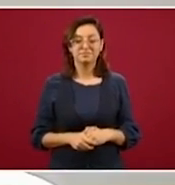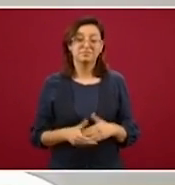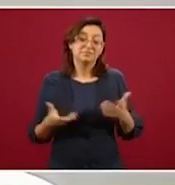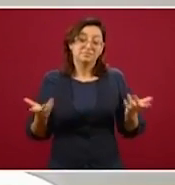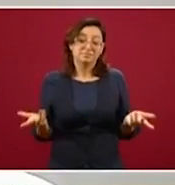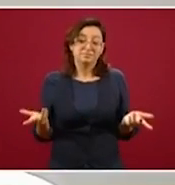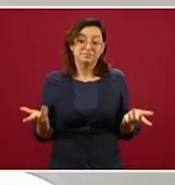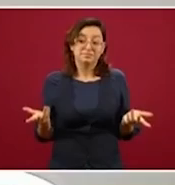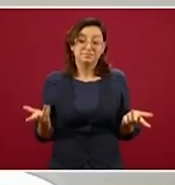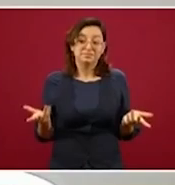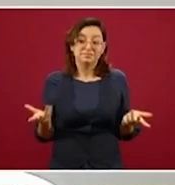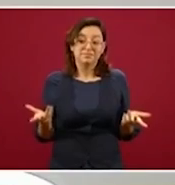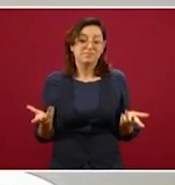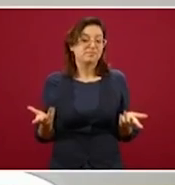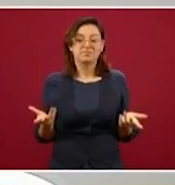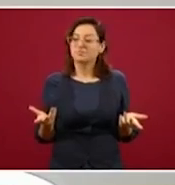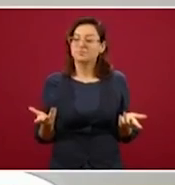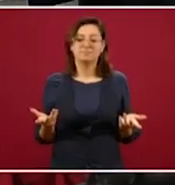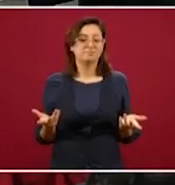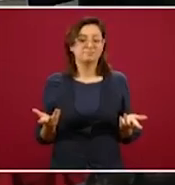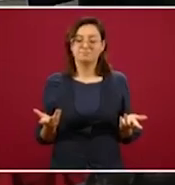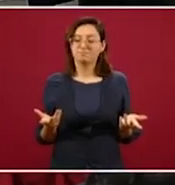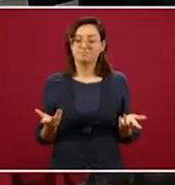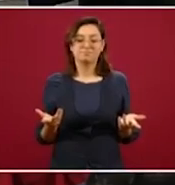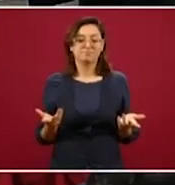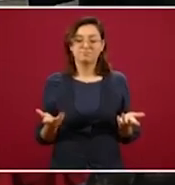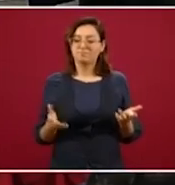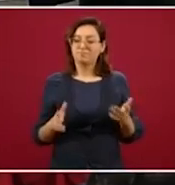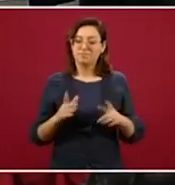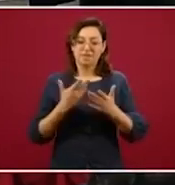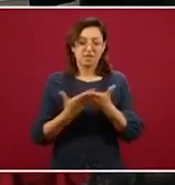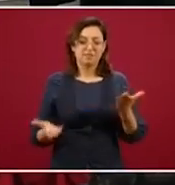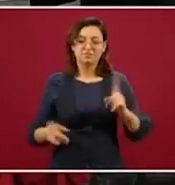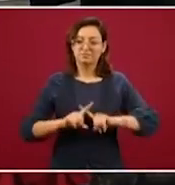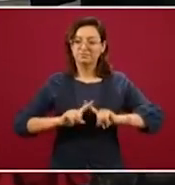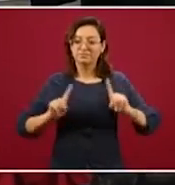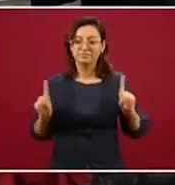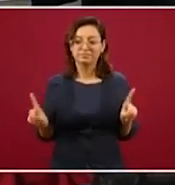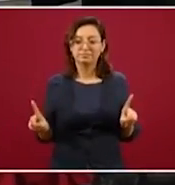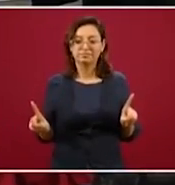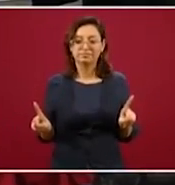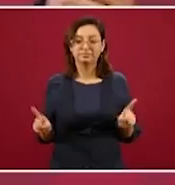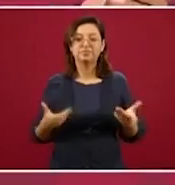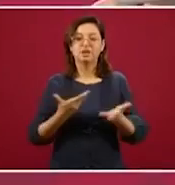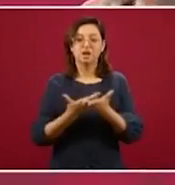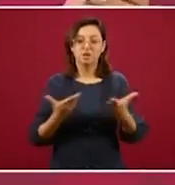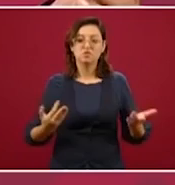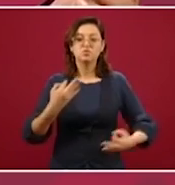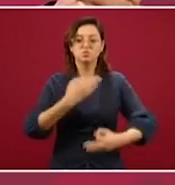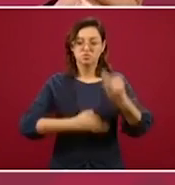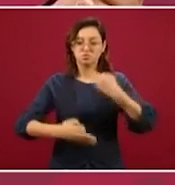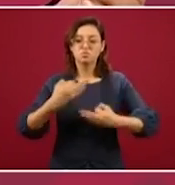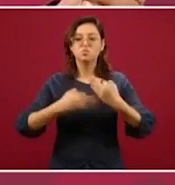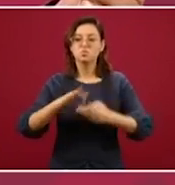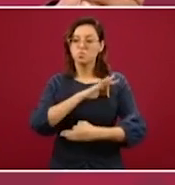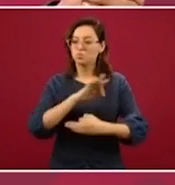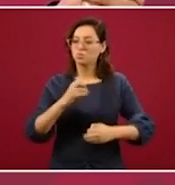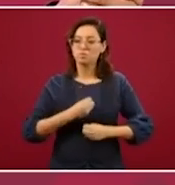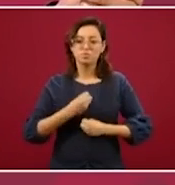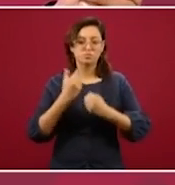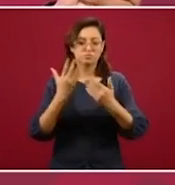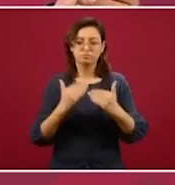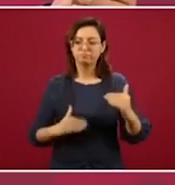Entonces, no, ya no es así. Ahora todos tenemos posibilidad de expresarnos,